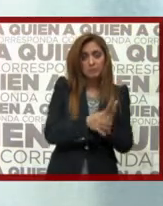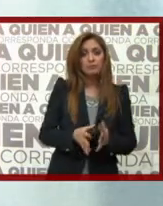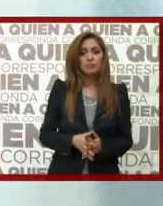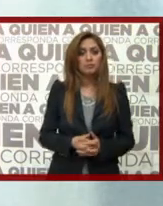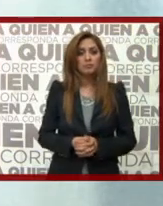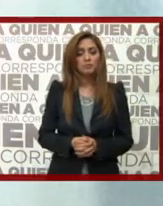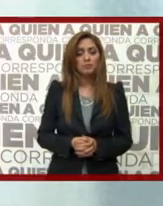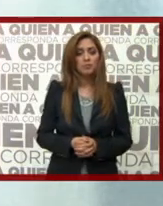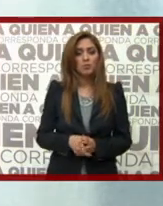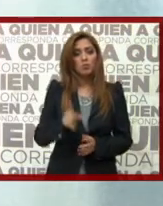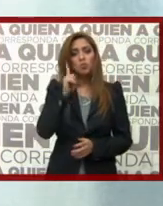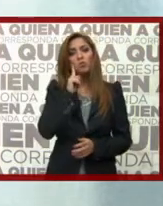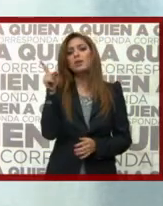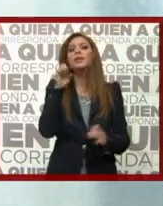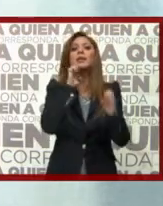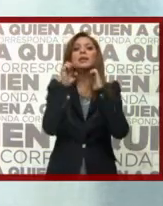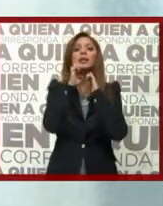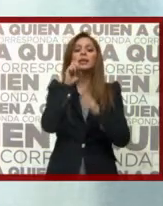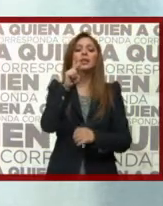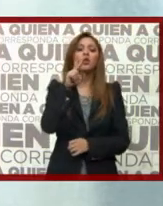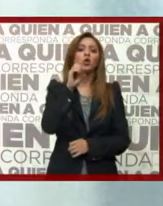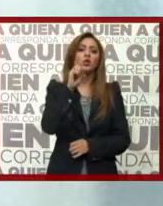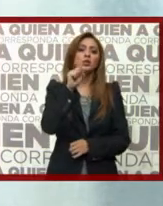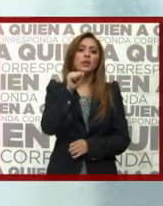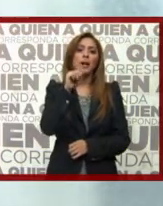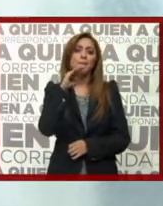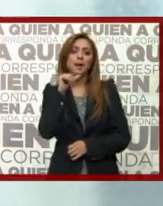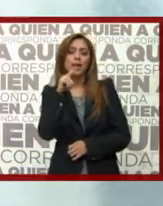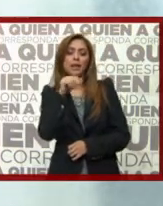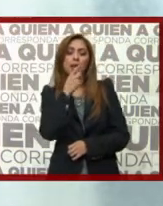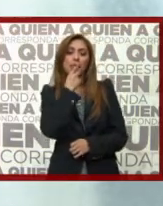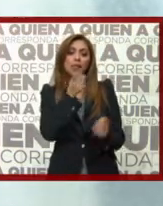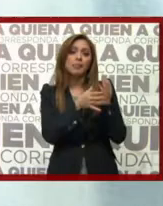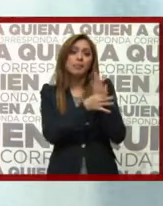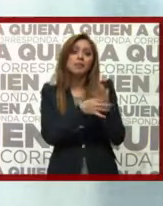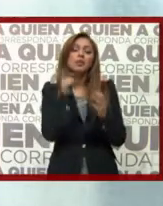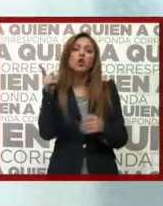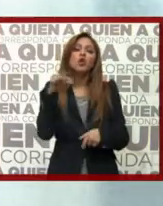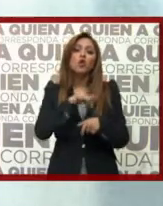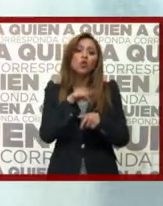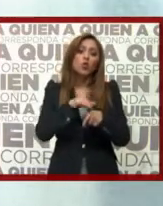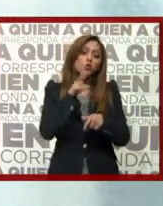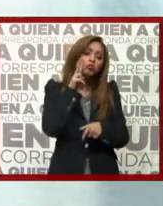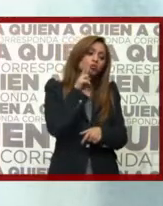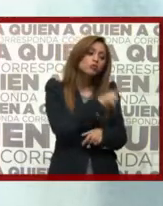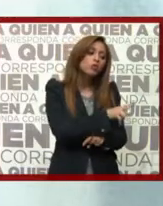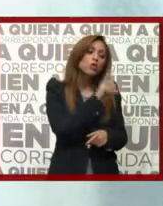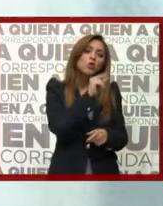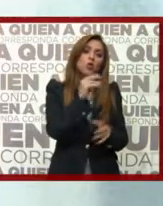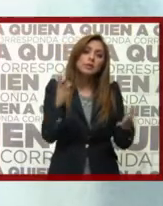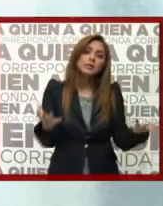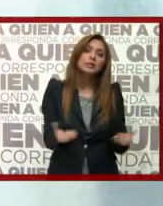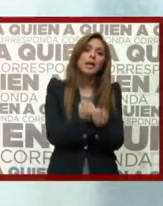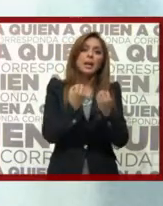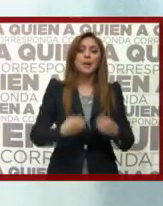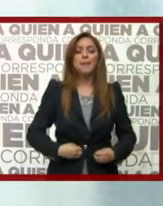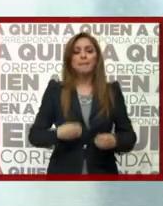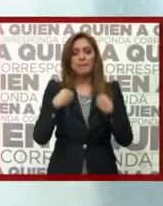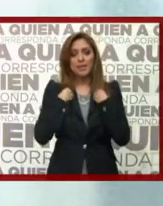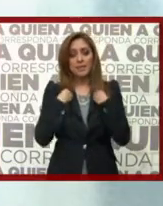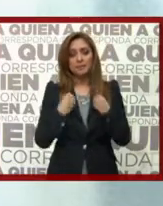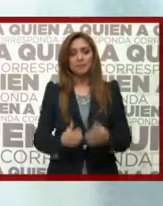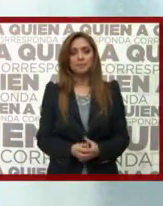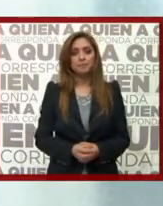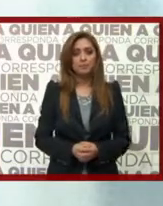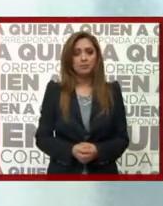la entrevistada Rosa María siempre existía una negligencia porque no vio esa entrega por salvar una vida. Si